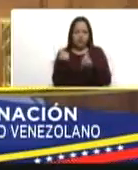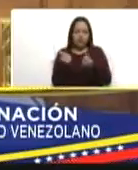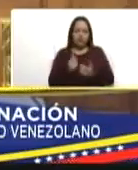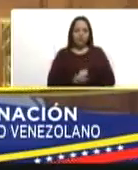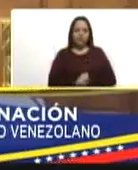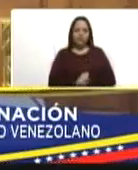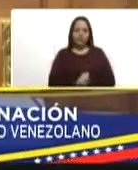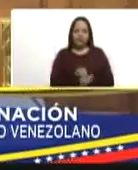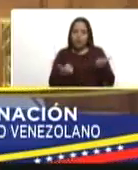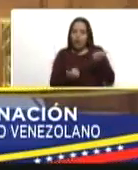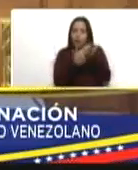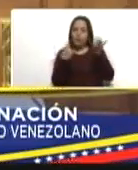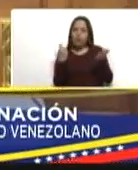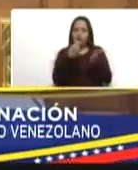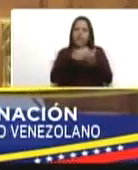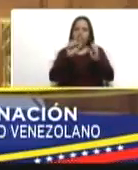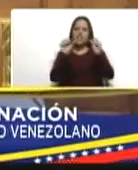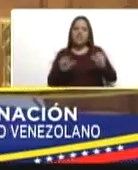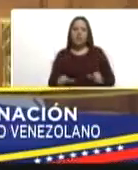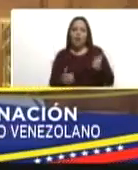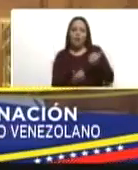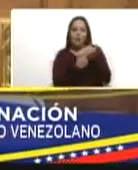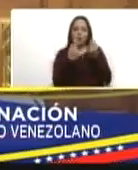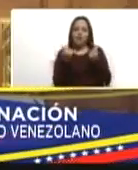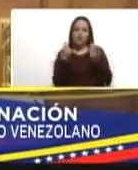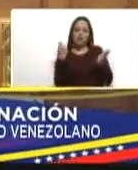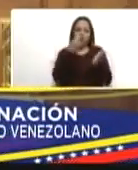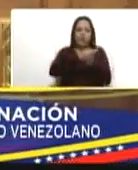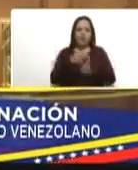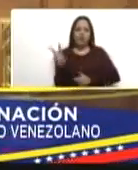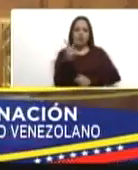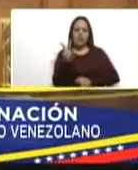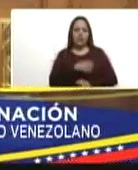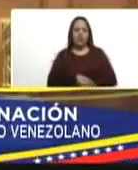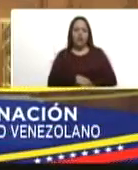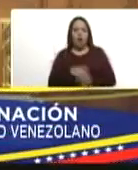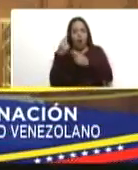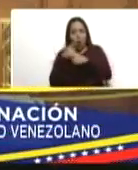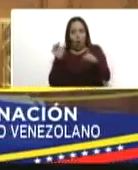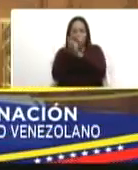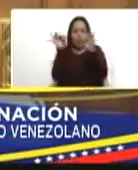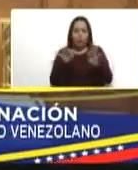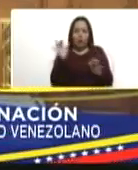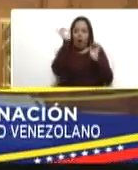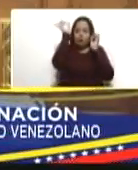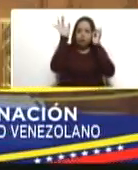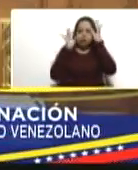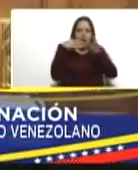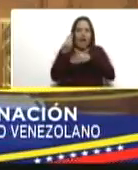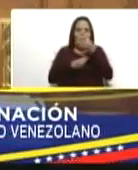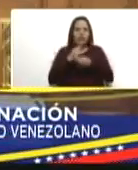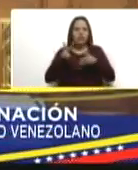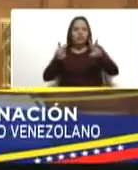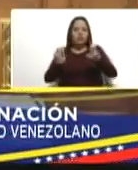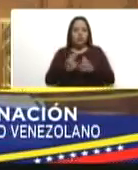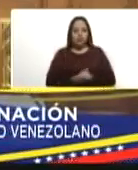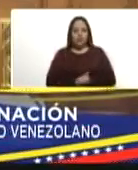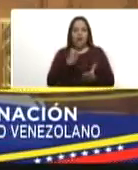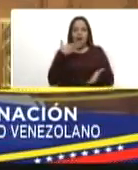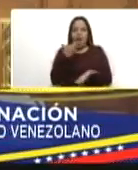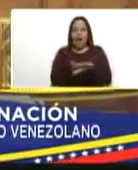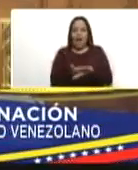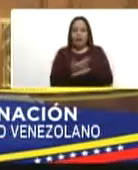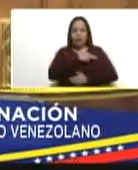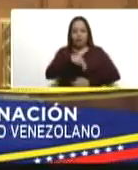crediticia del sistema financiero venezolano otro de los mecanismos creados recientemente gracias a